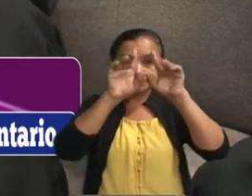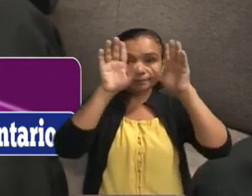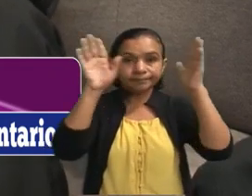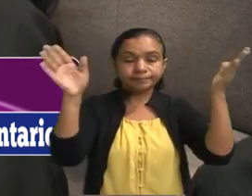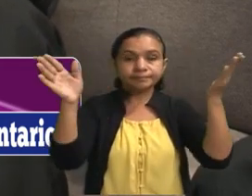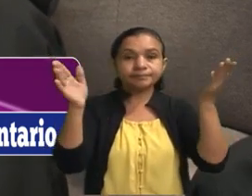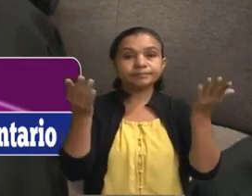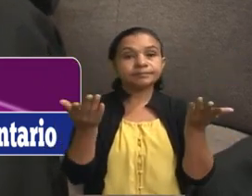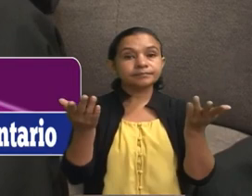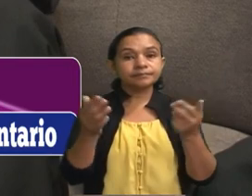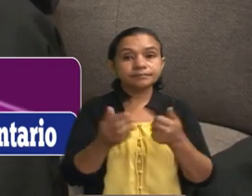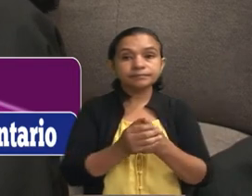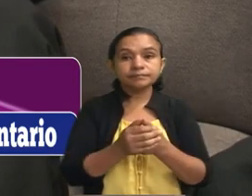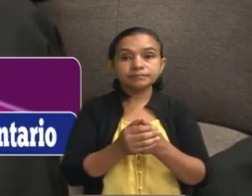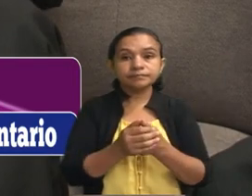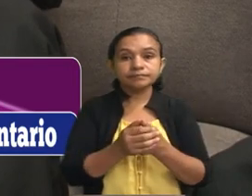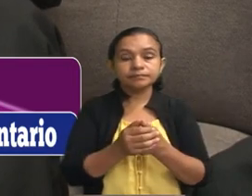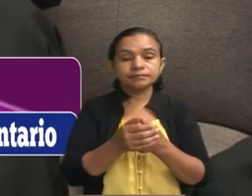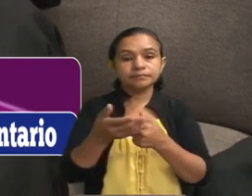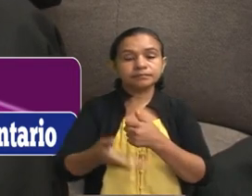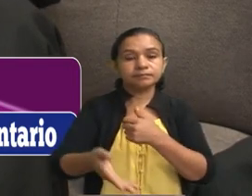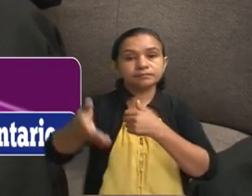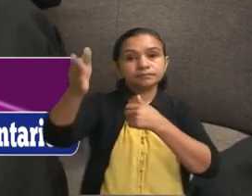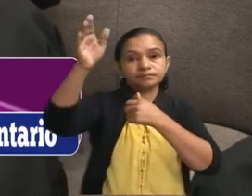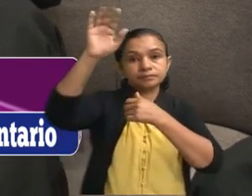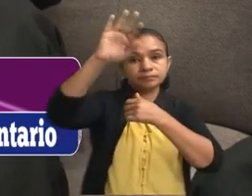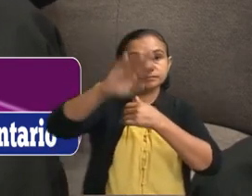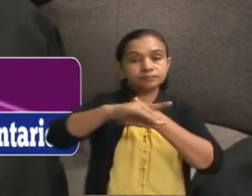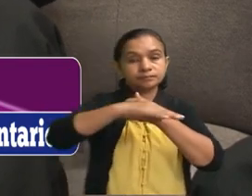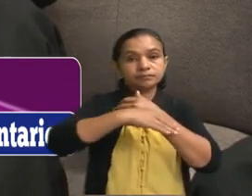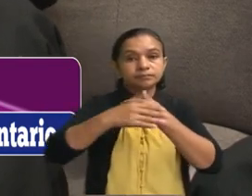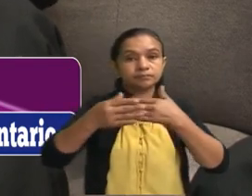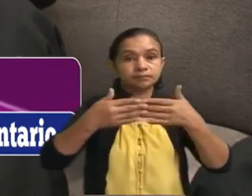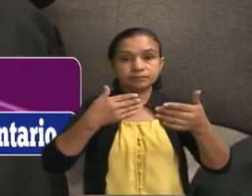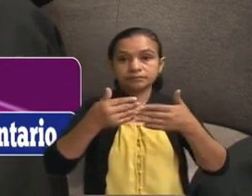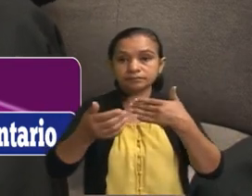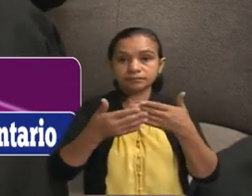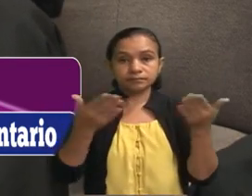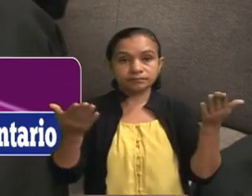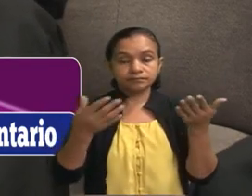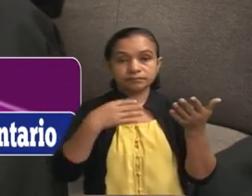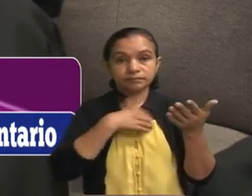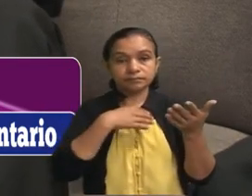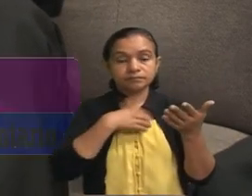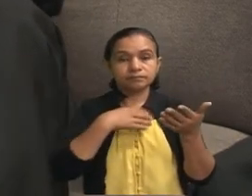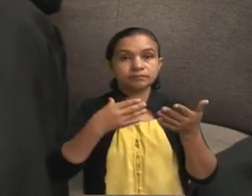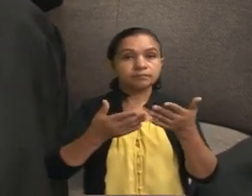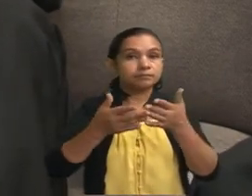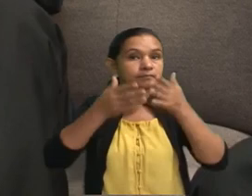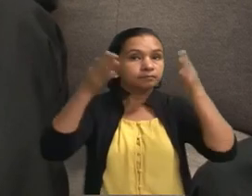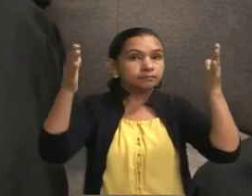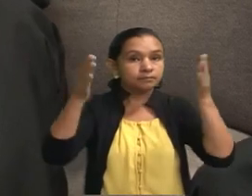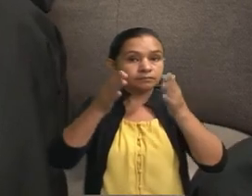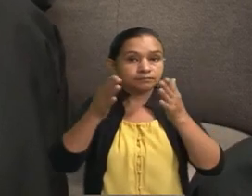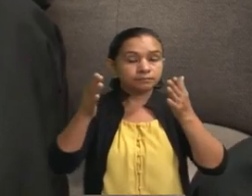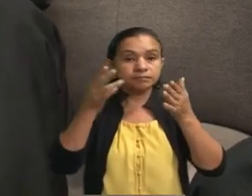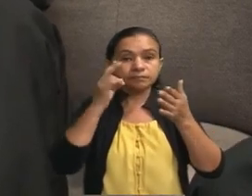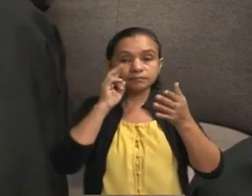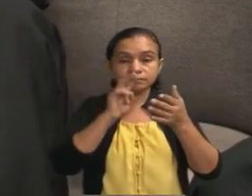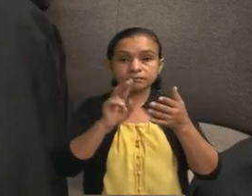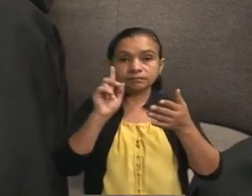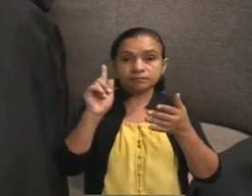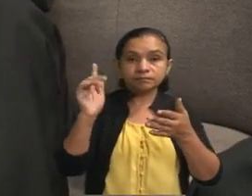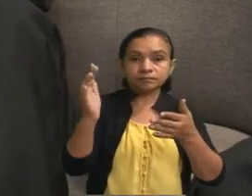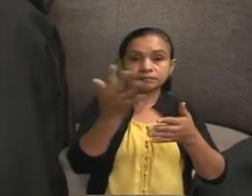que al final un tsunami hay que verlo independientemente de su magnitud. Esto hay que ligarlo con todo